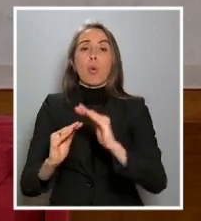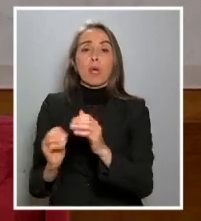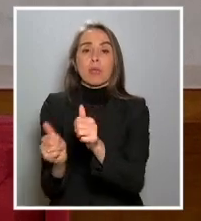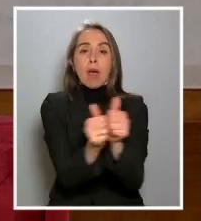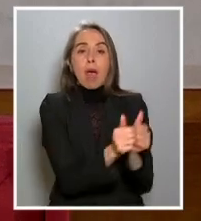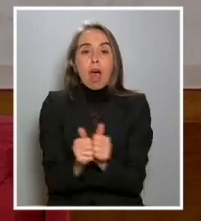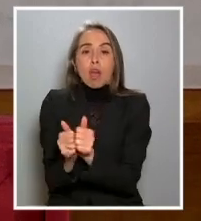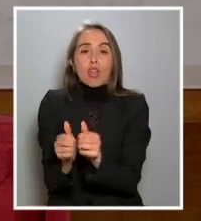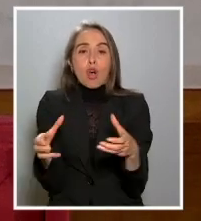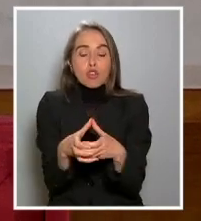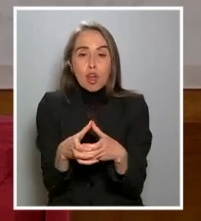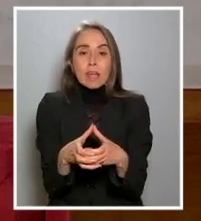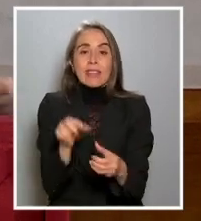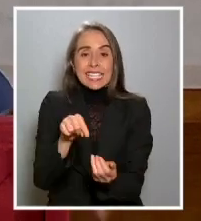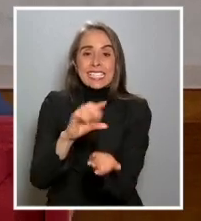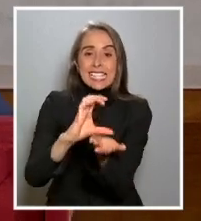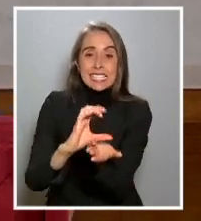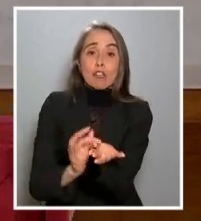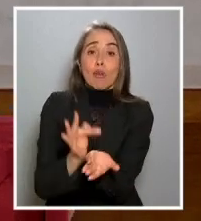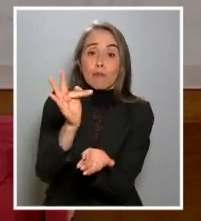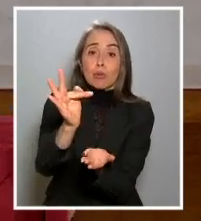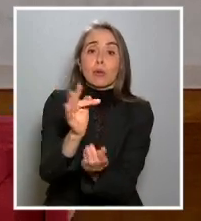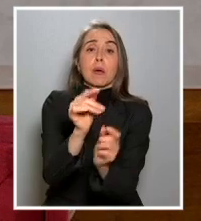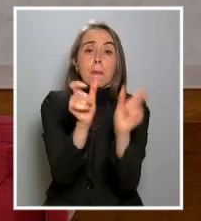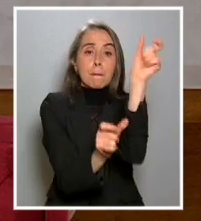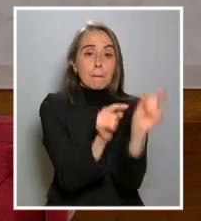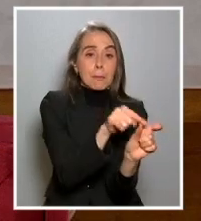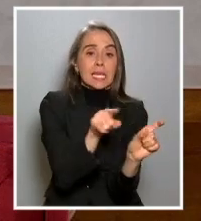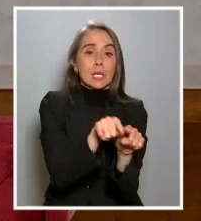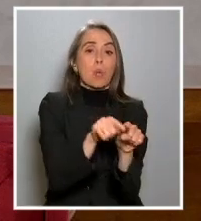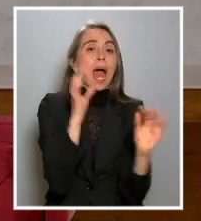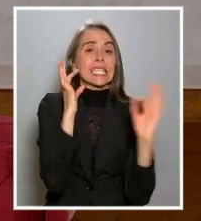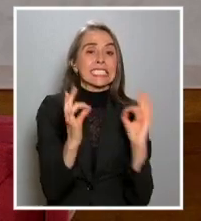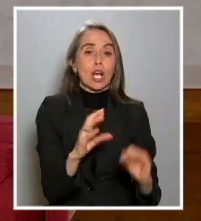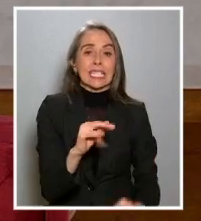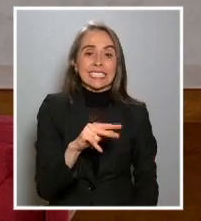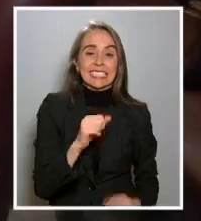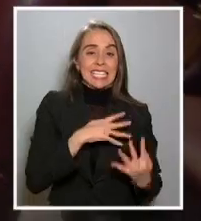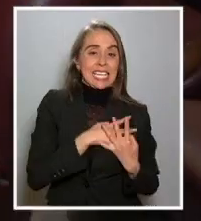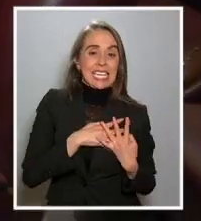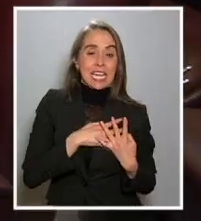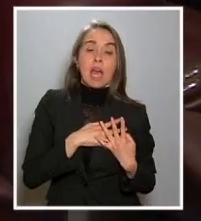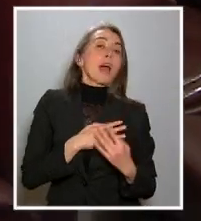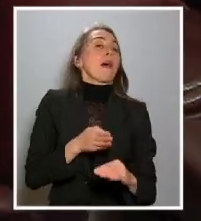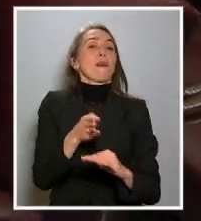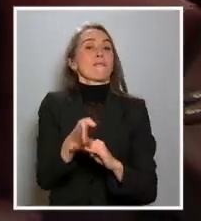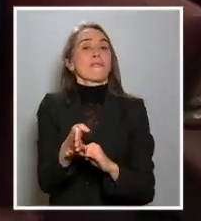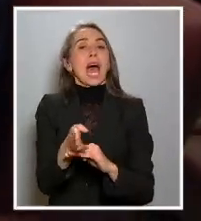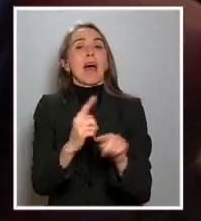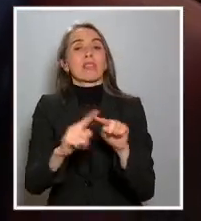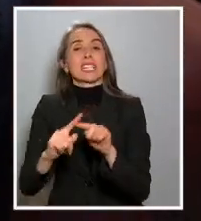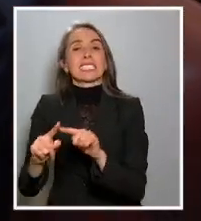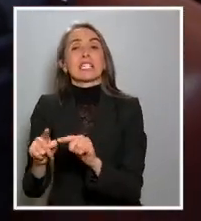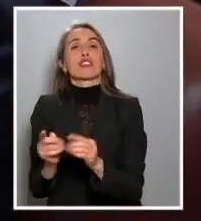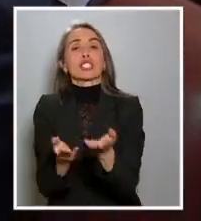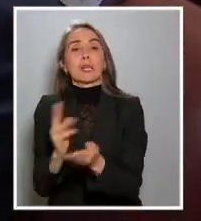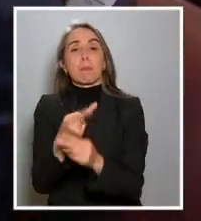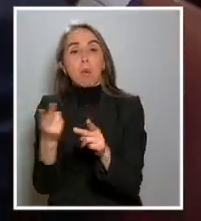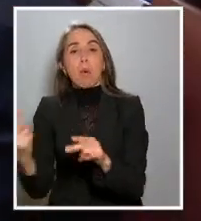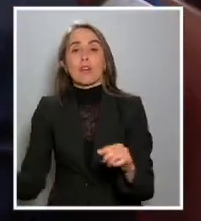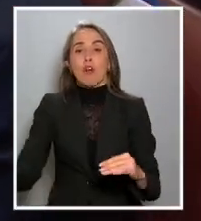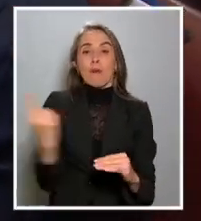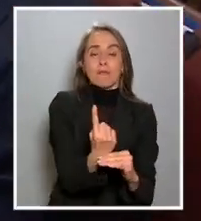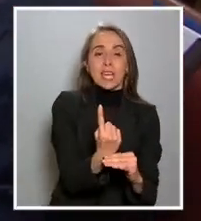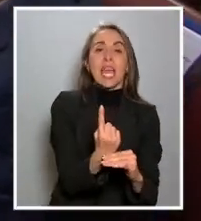colectivos. En ellos, personas como Cristina podrán acceder a operativos móviles de servicios públicos, a talleres de emprendimiento,